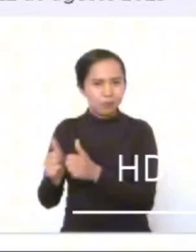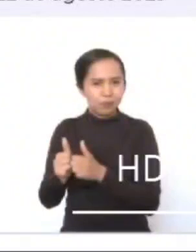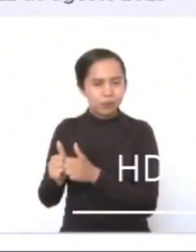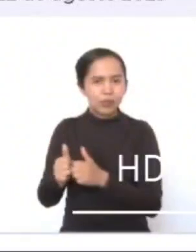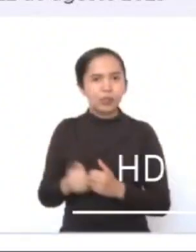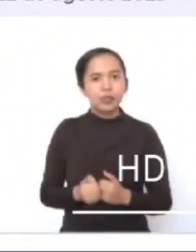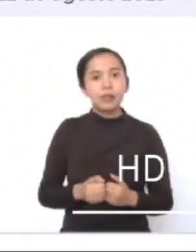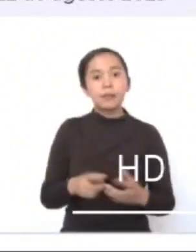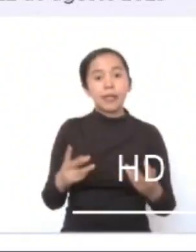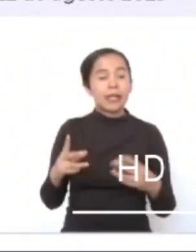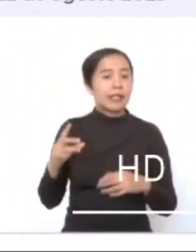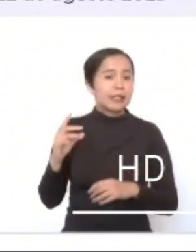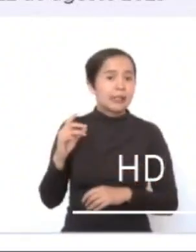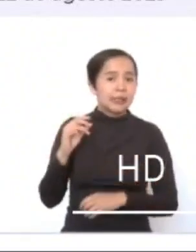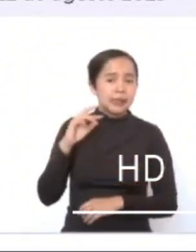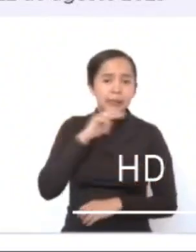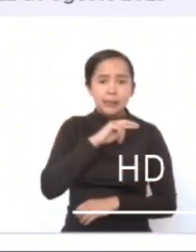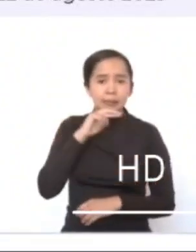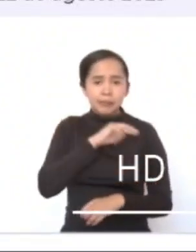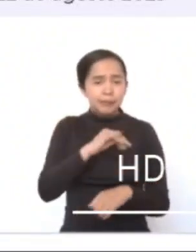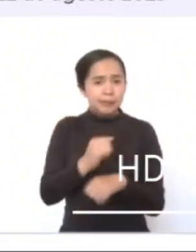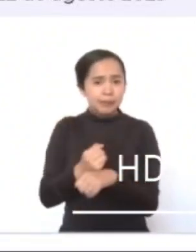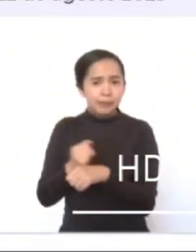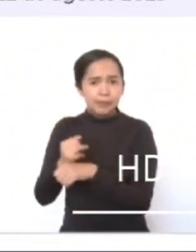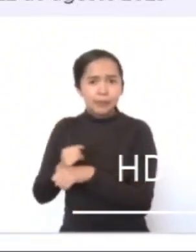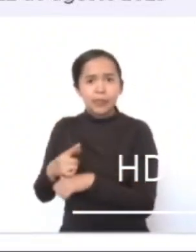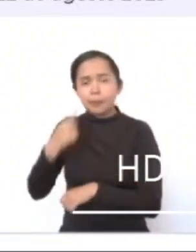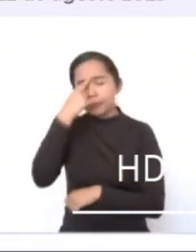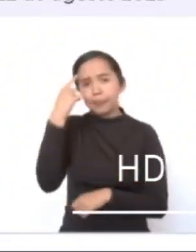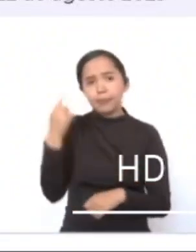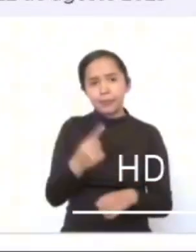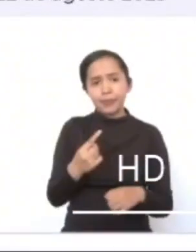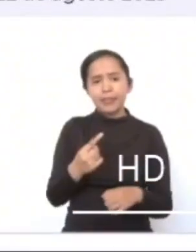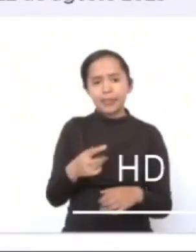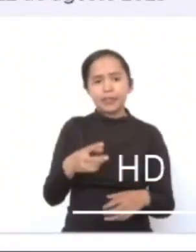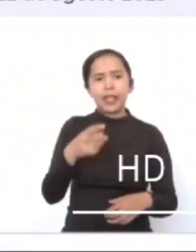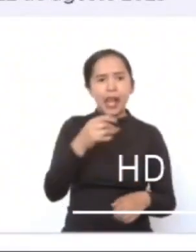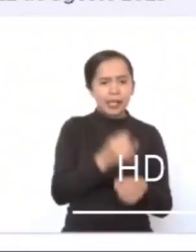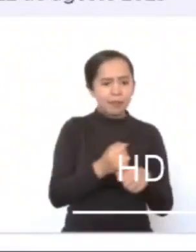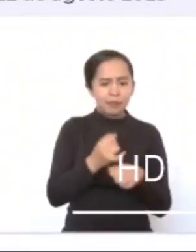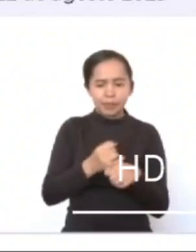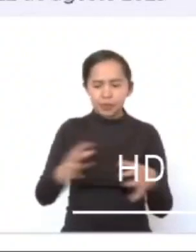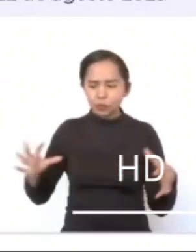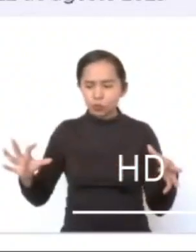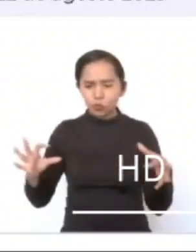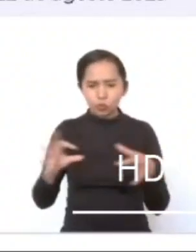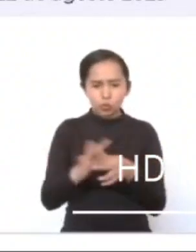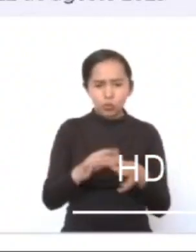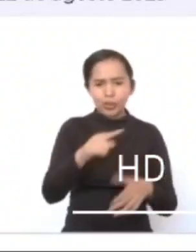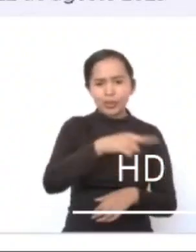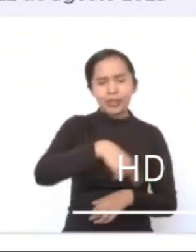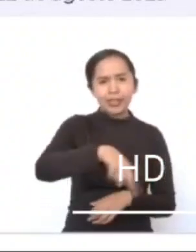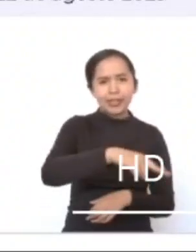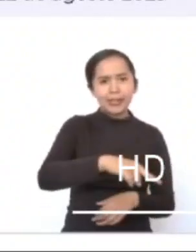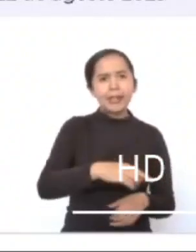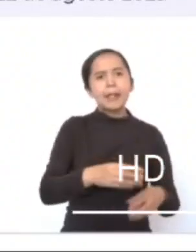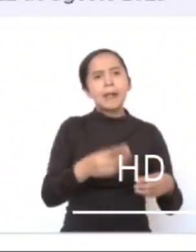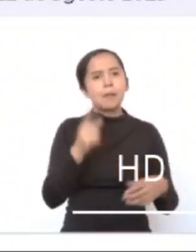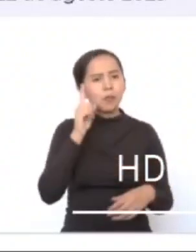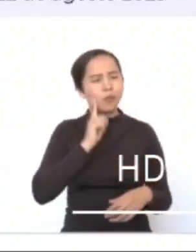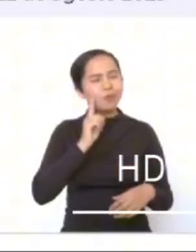realizaron todas las diligencias necesarias para relacionar a estas personas con la desaparición y